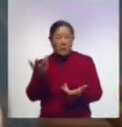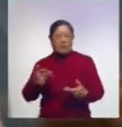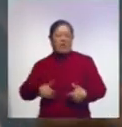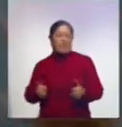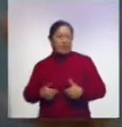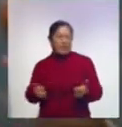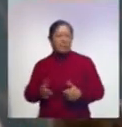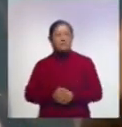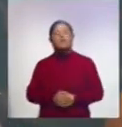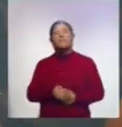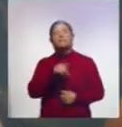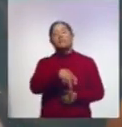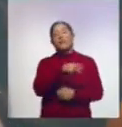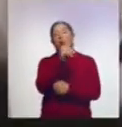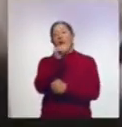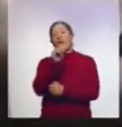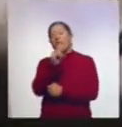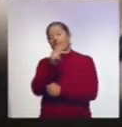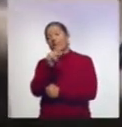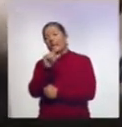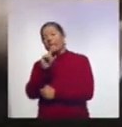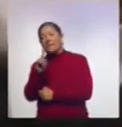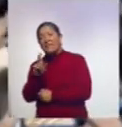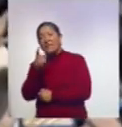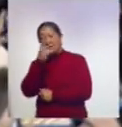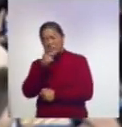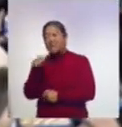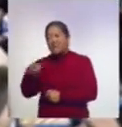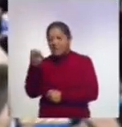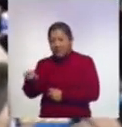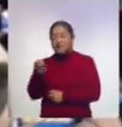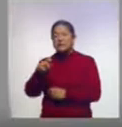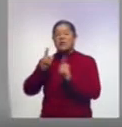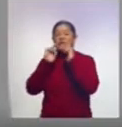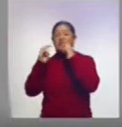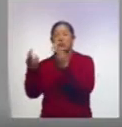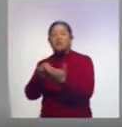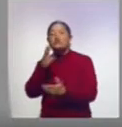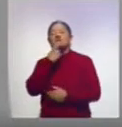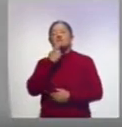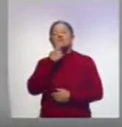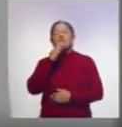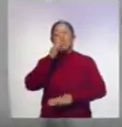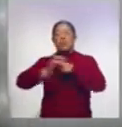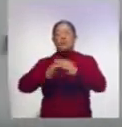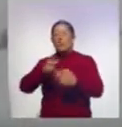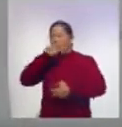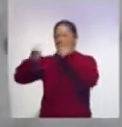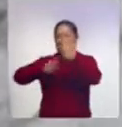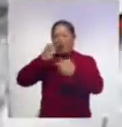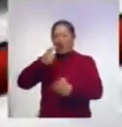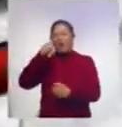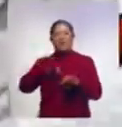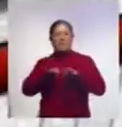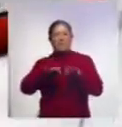2016, señaló que este evento servirá para alzar la voz y decirle al mundo con firmeza y convicción que trabajan para lograr la